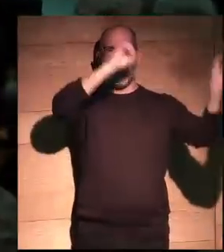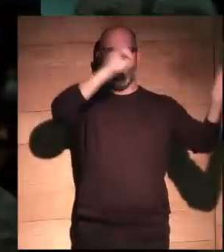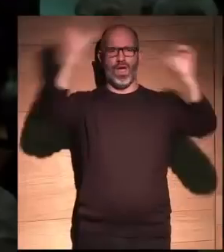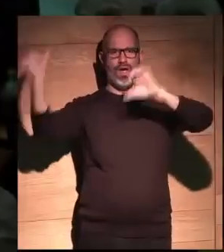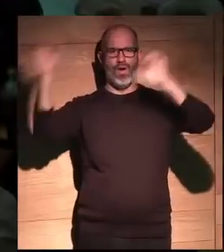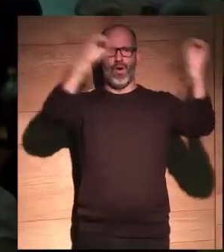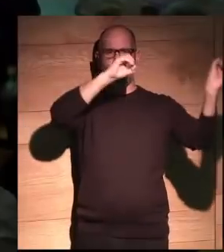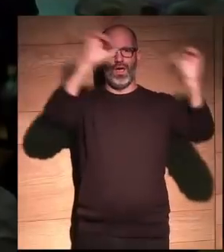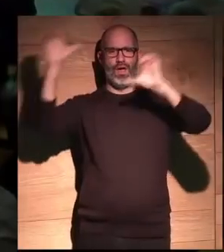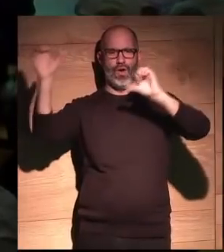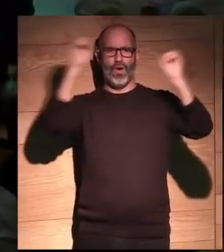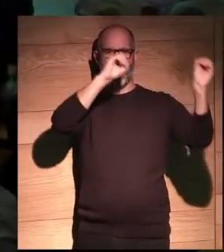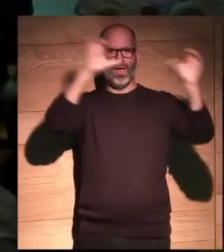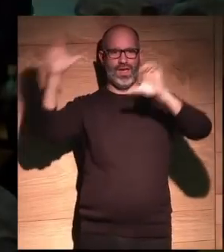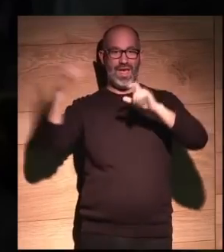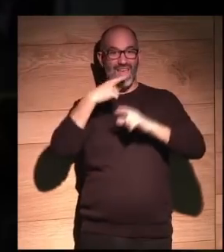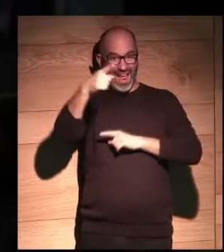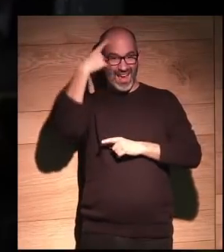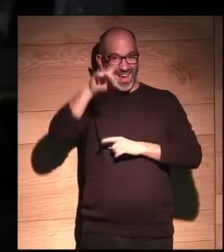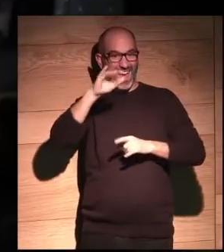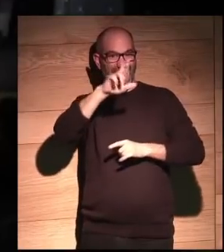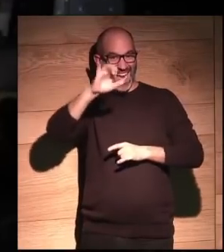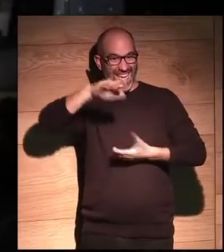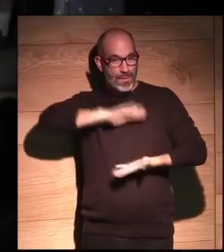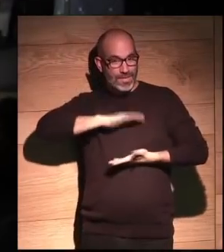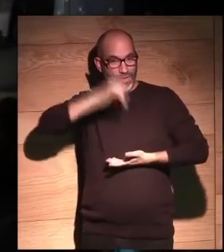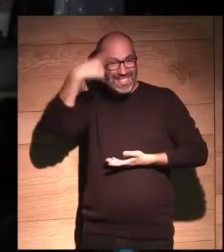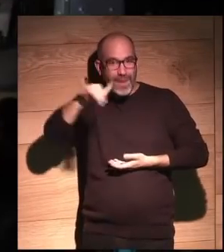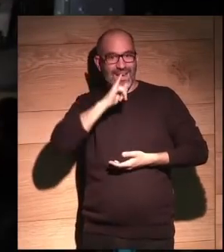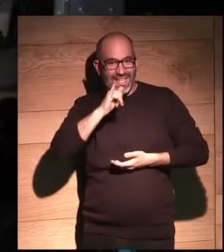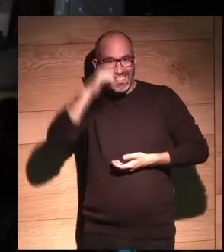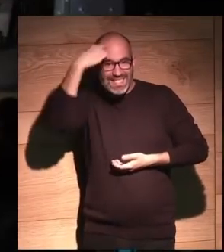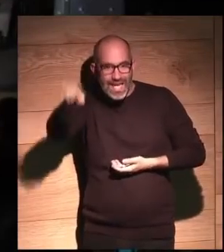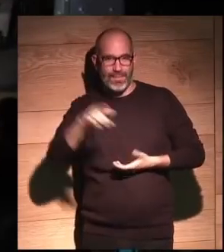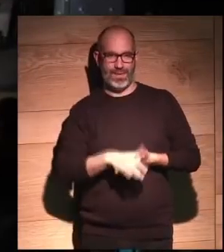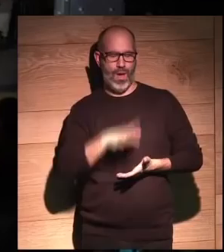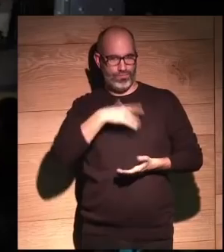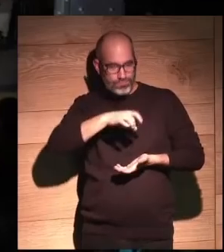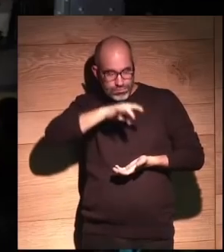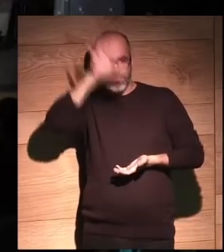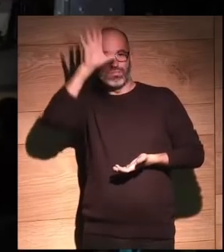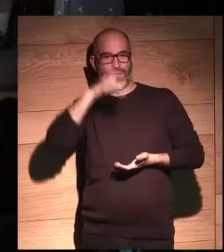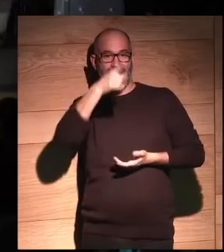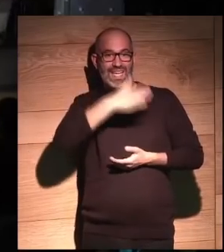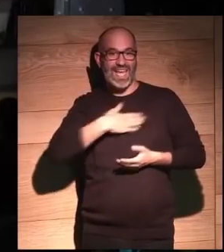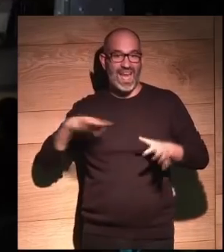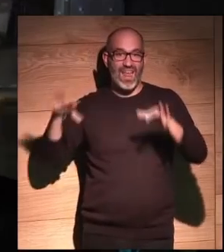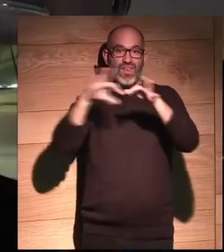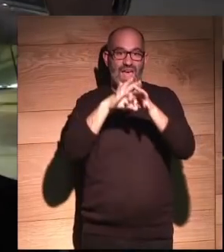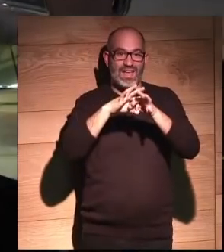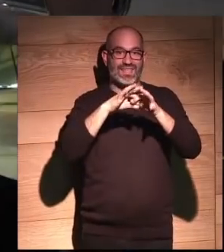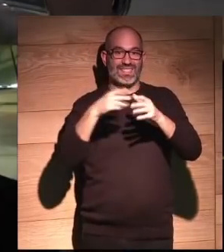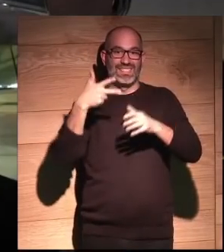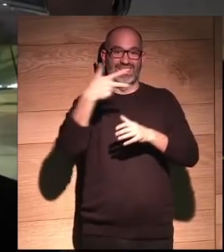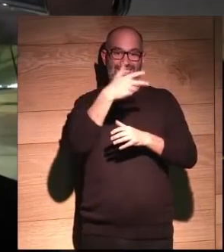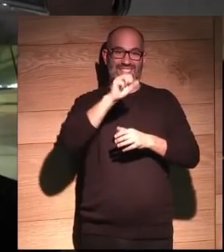¡Champiñones! O sea que el tío sabía latín. Es que Reina sabe latín, es latinista, ¿no? ¿Qué me estás contando? Claro. Bueno, él quiere relacionar champions, bueno, aquí